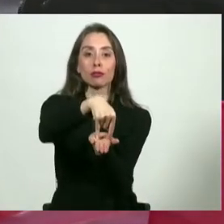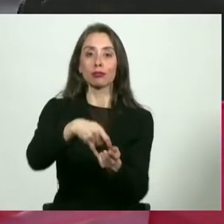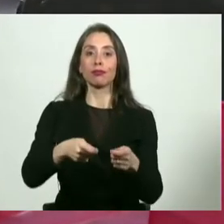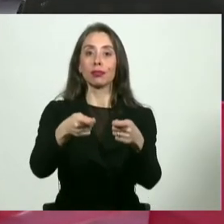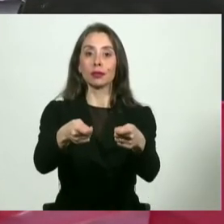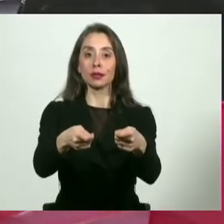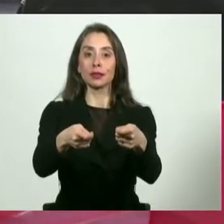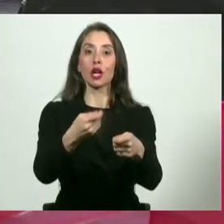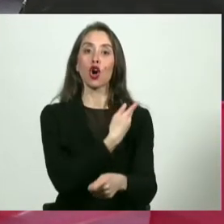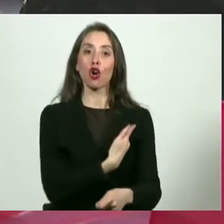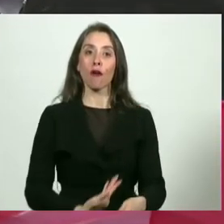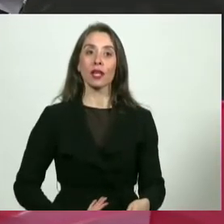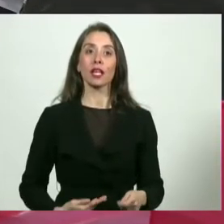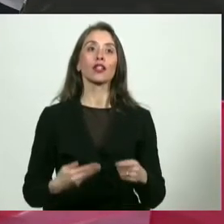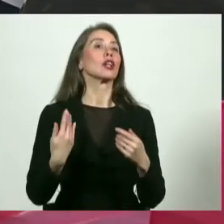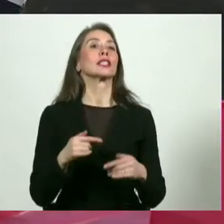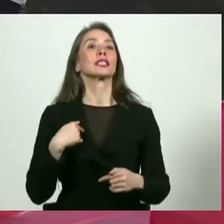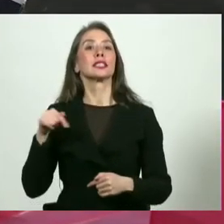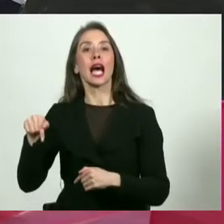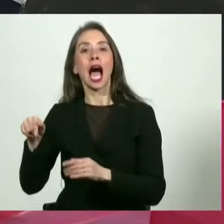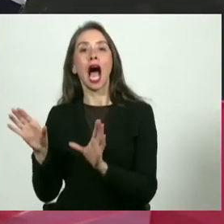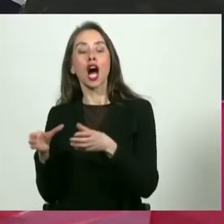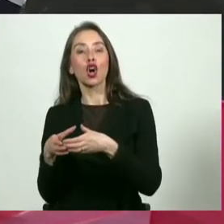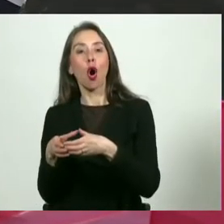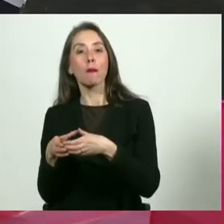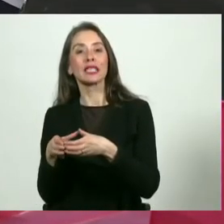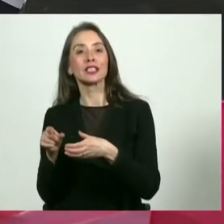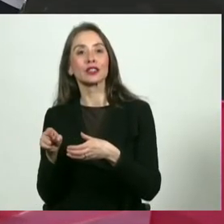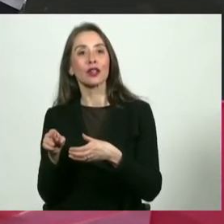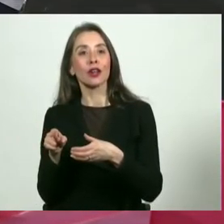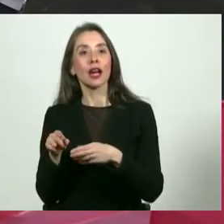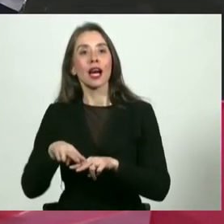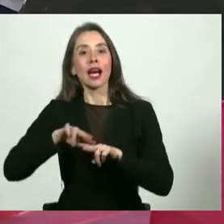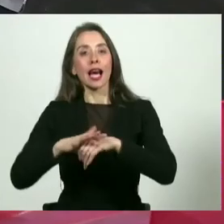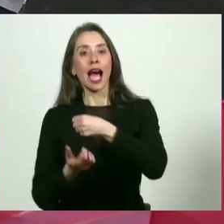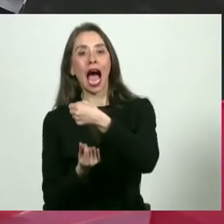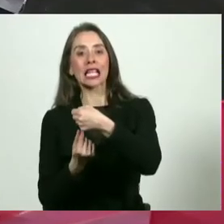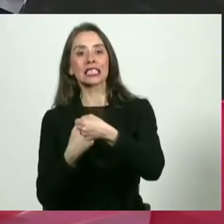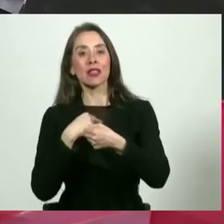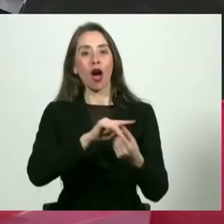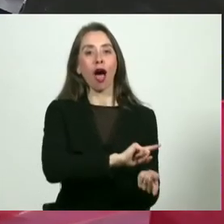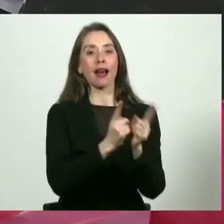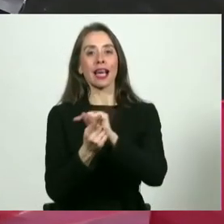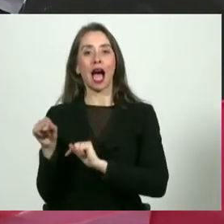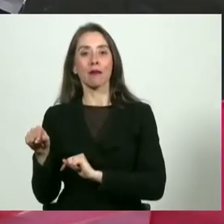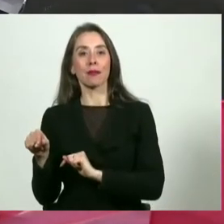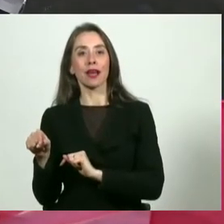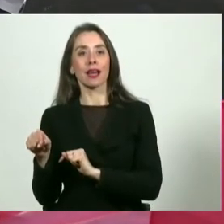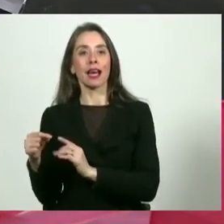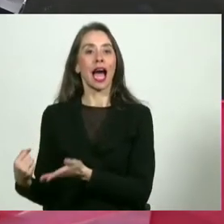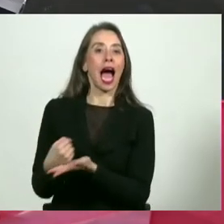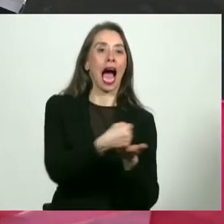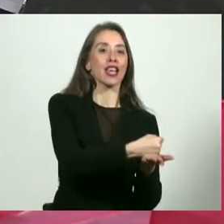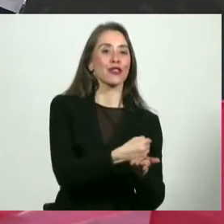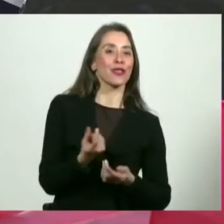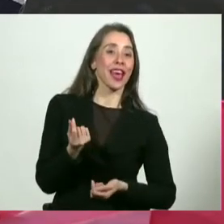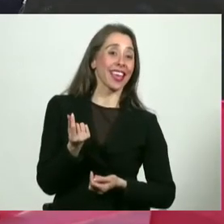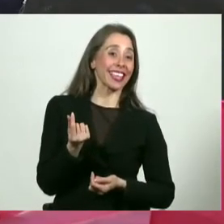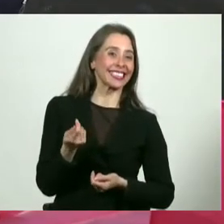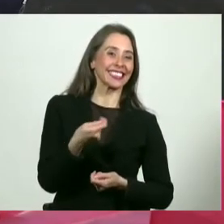hay que mirarlo desde el punto de vista de la siguiente manera, que esto ya, esta puerta ya se abrió. Quizá, Irma, es una puerta chiquita que se abrió, pero se abrió